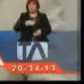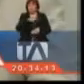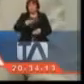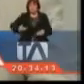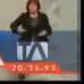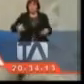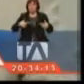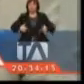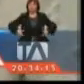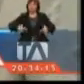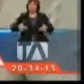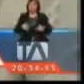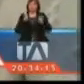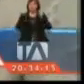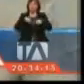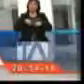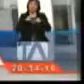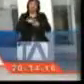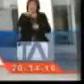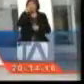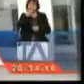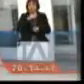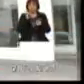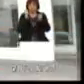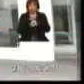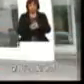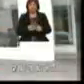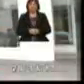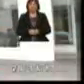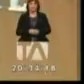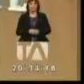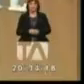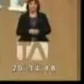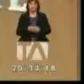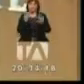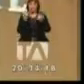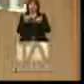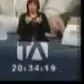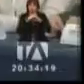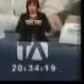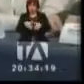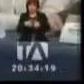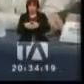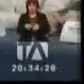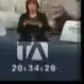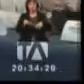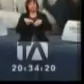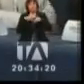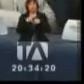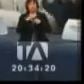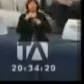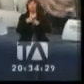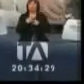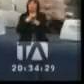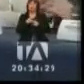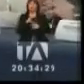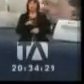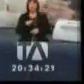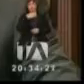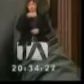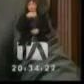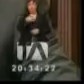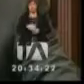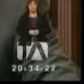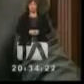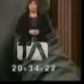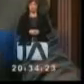el Consejo Consultivo siga funcionando. En las cámaras reaccionan bien ante esto. El nombre de Eva García les gusta.